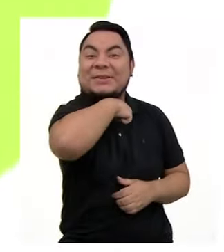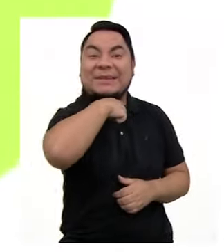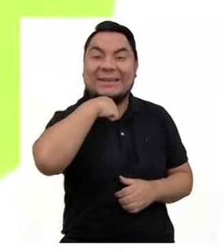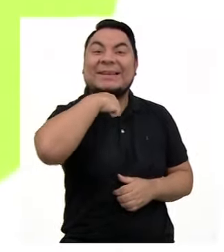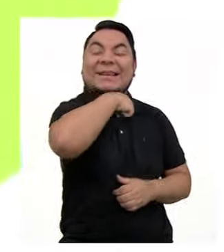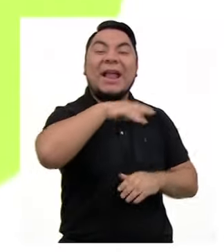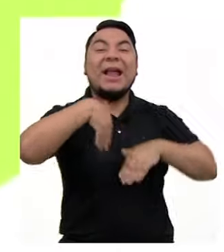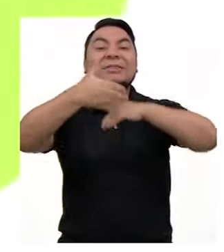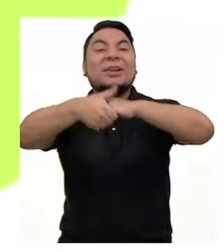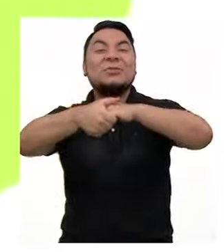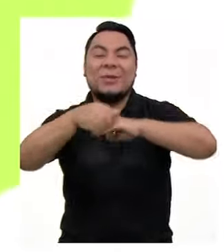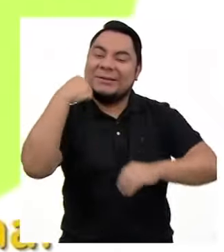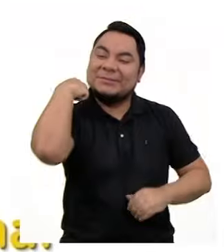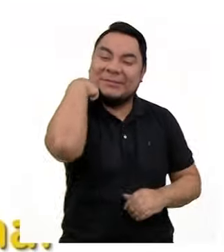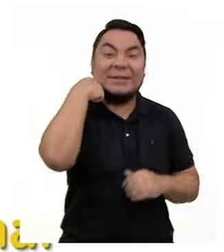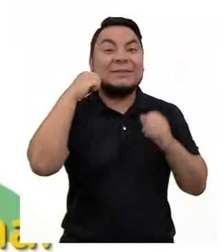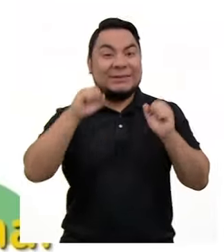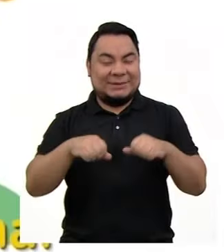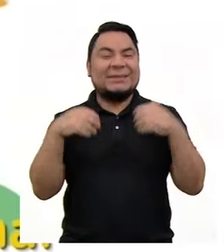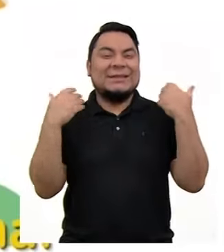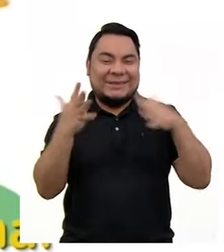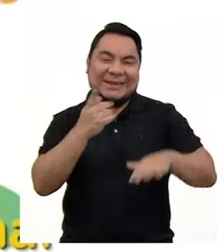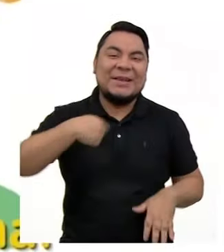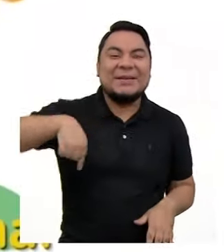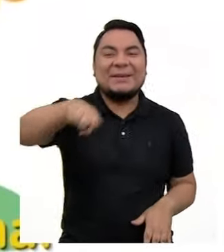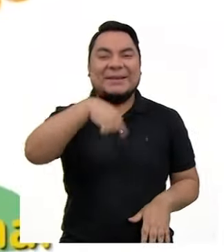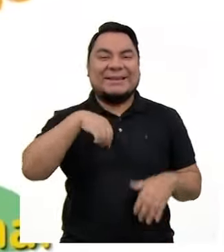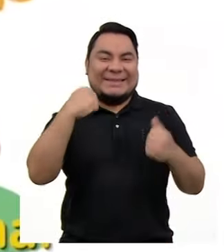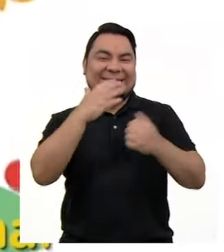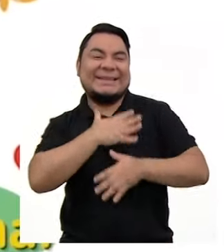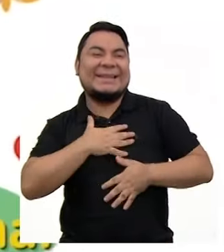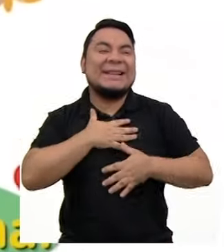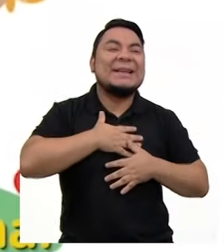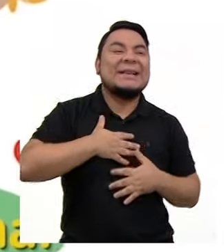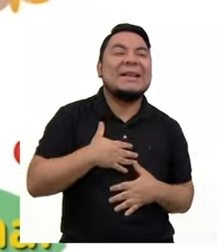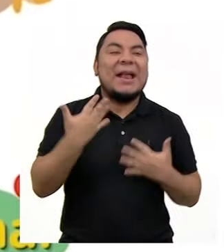a saludar, y los pies los haremos